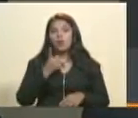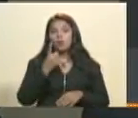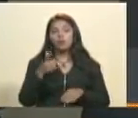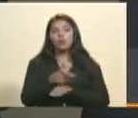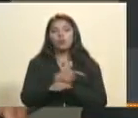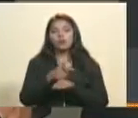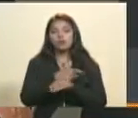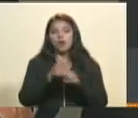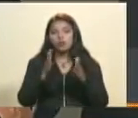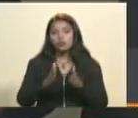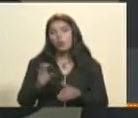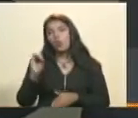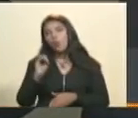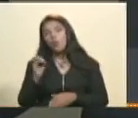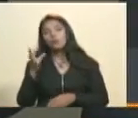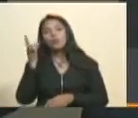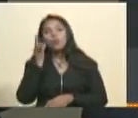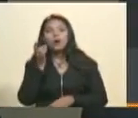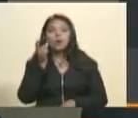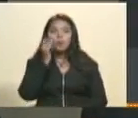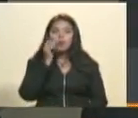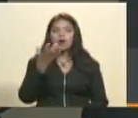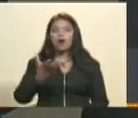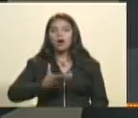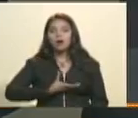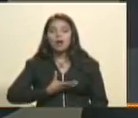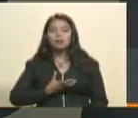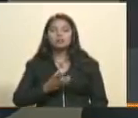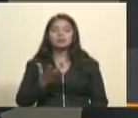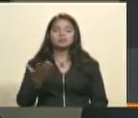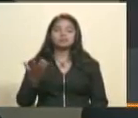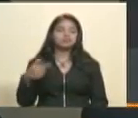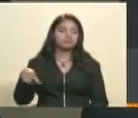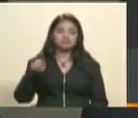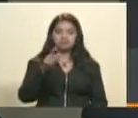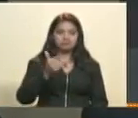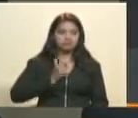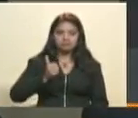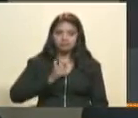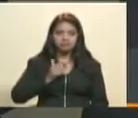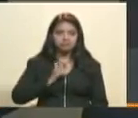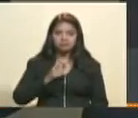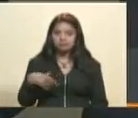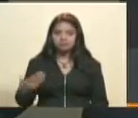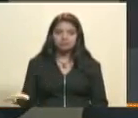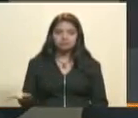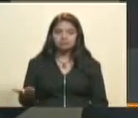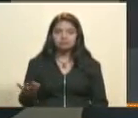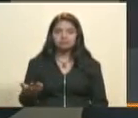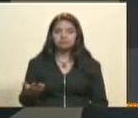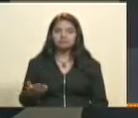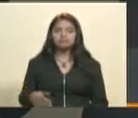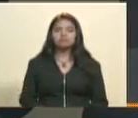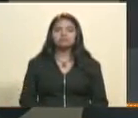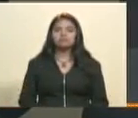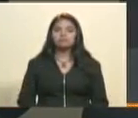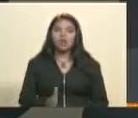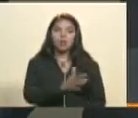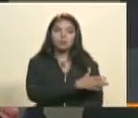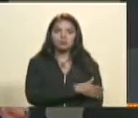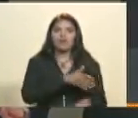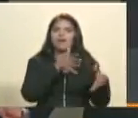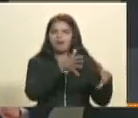gobernador o una gobernadora, un alcalde o una alcaldesa del factor que adversa al Estado queda